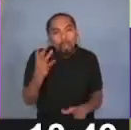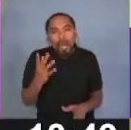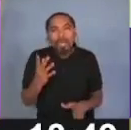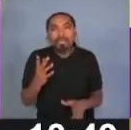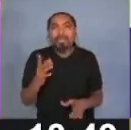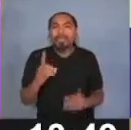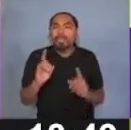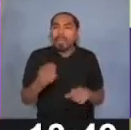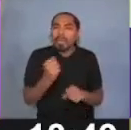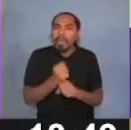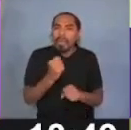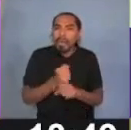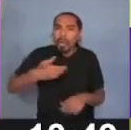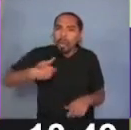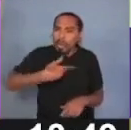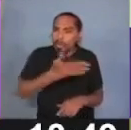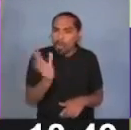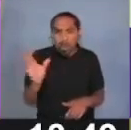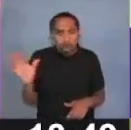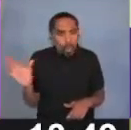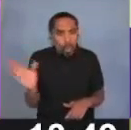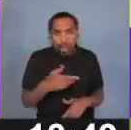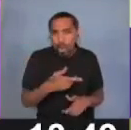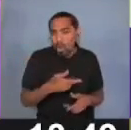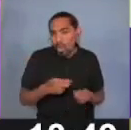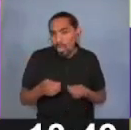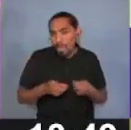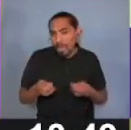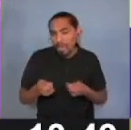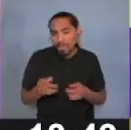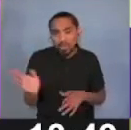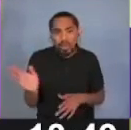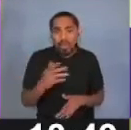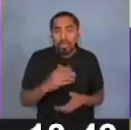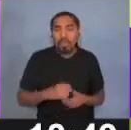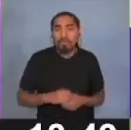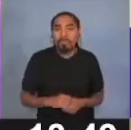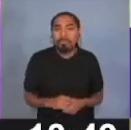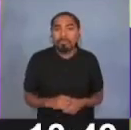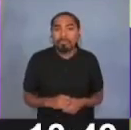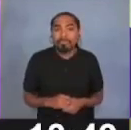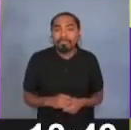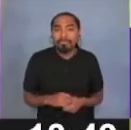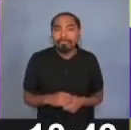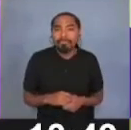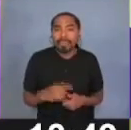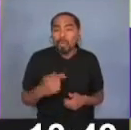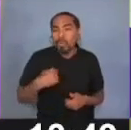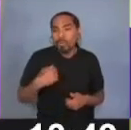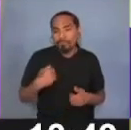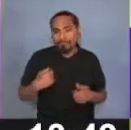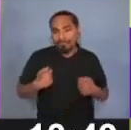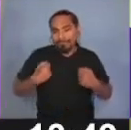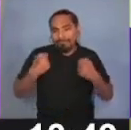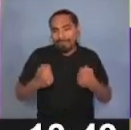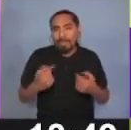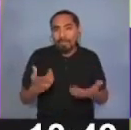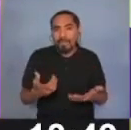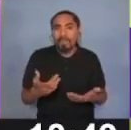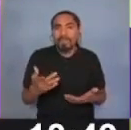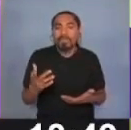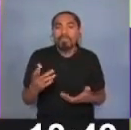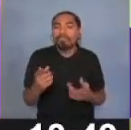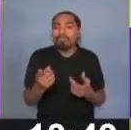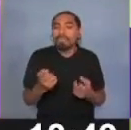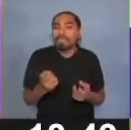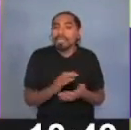pública. Así que la verdad que en ese sentido estamos trabajando y significa un gran esfuerzo, y bueno, que lo hacemos porque me parece que el momento lo amerita. Estamos en